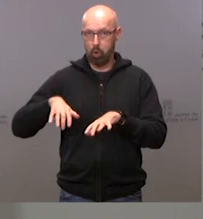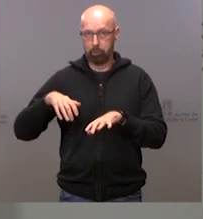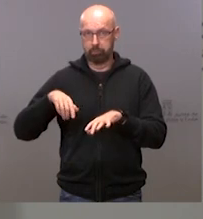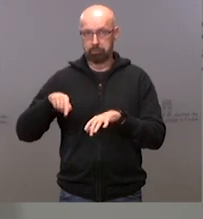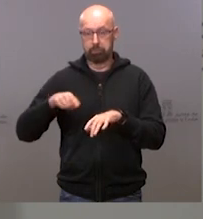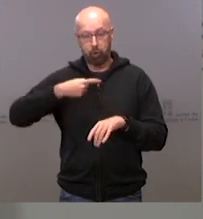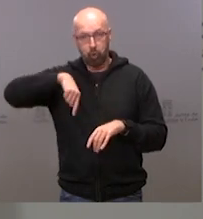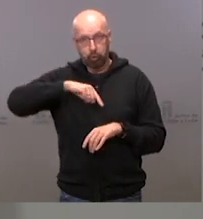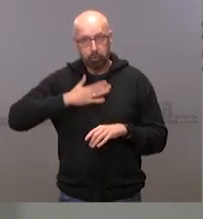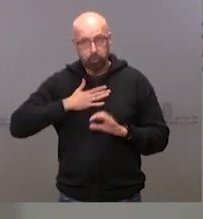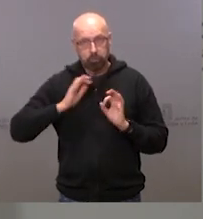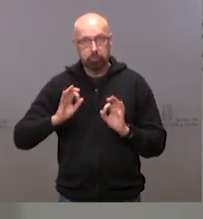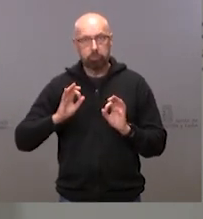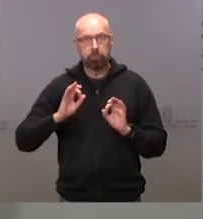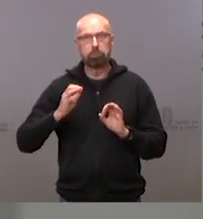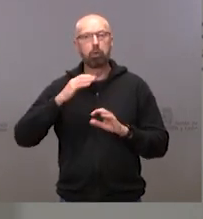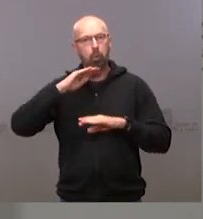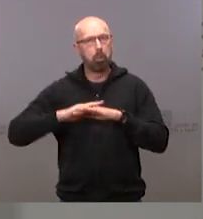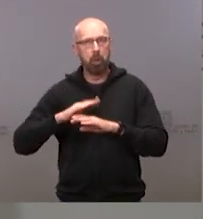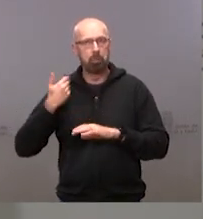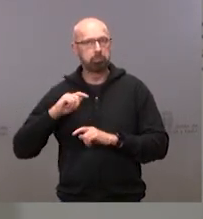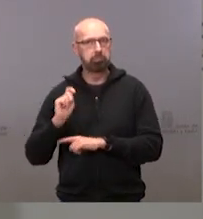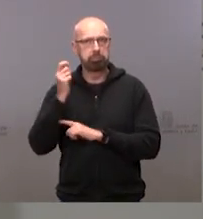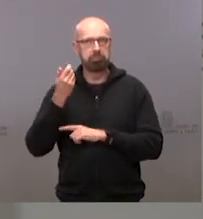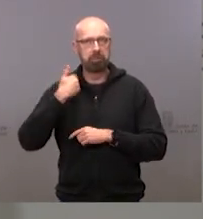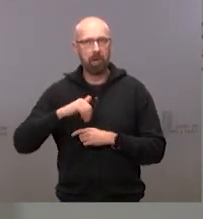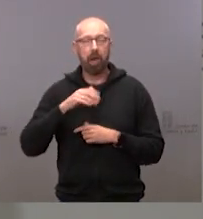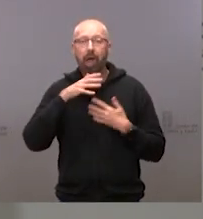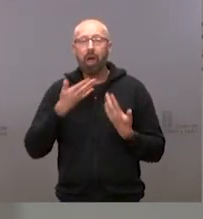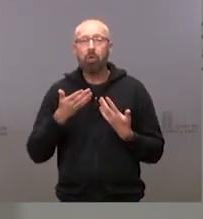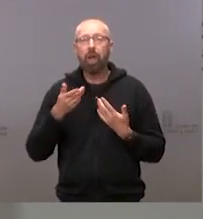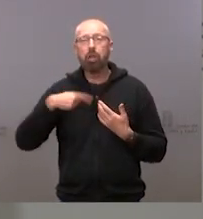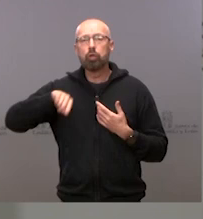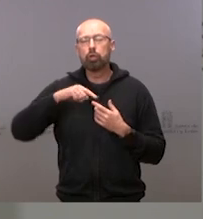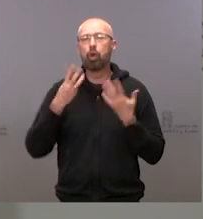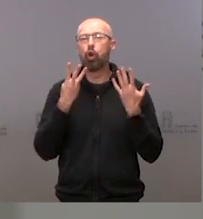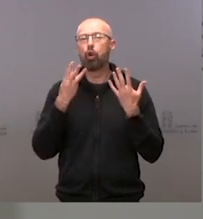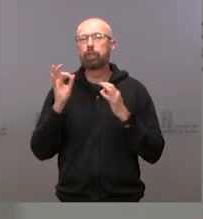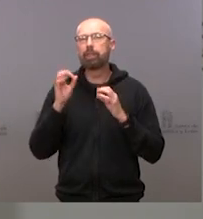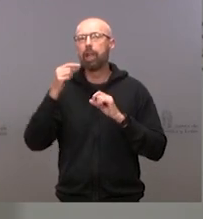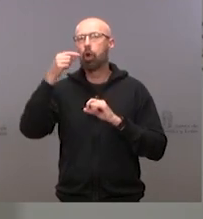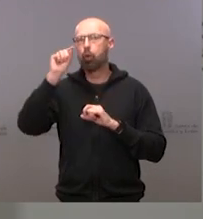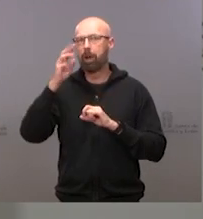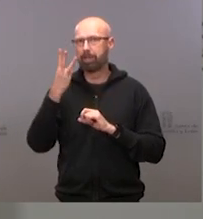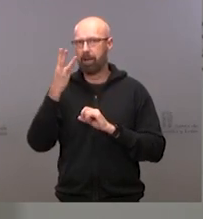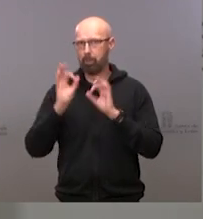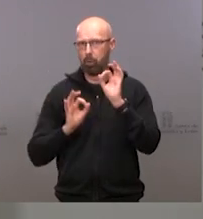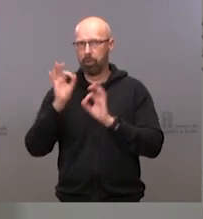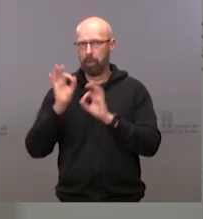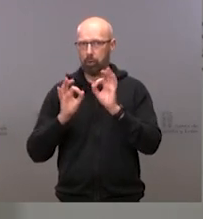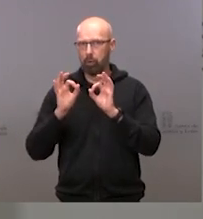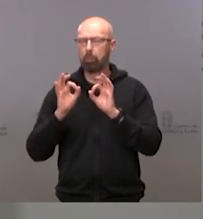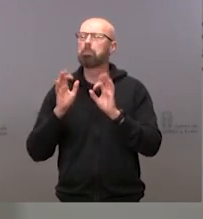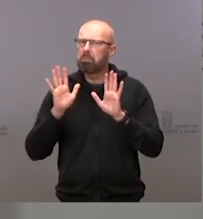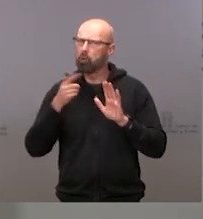nosotros ya lo hemos cumplido porque en estos momentos estamos en el 80 3% pero queremos